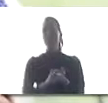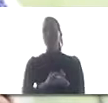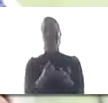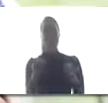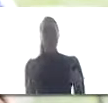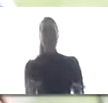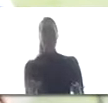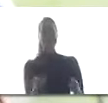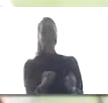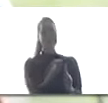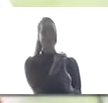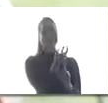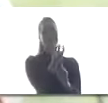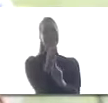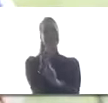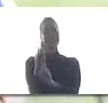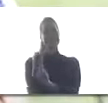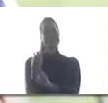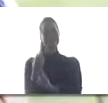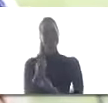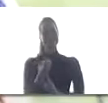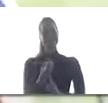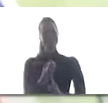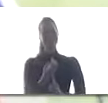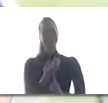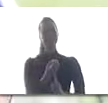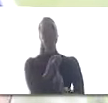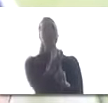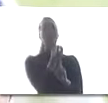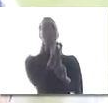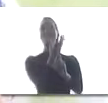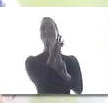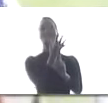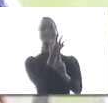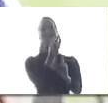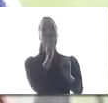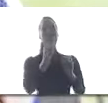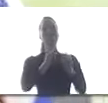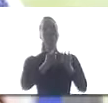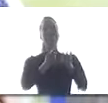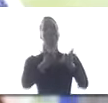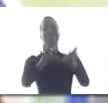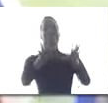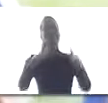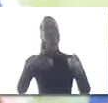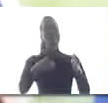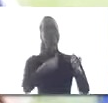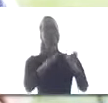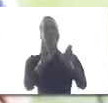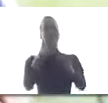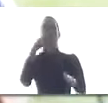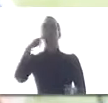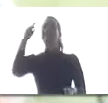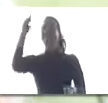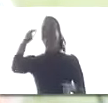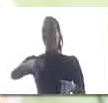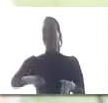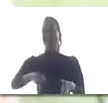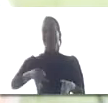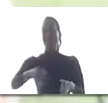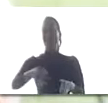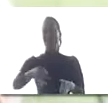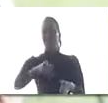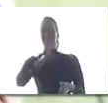luces en el territorio colombiano para ir iluminando los caminos con la verdad, la memoria y